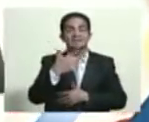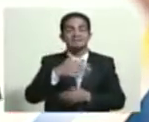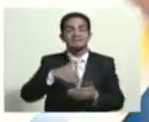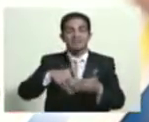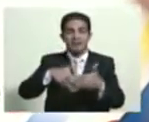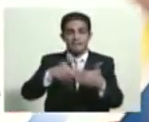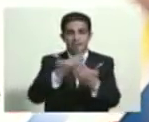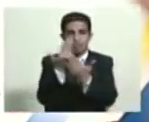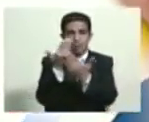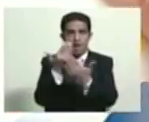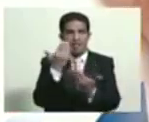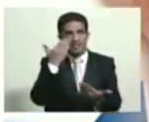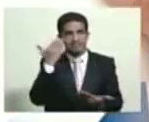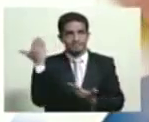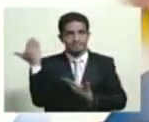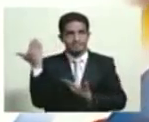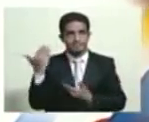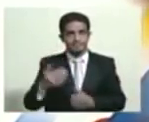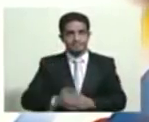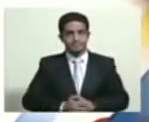mañana.